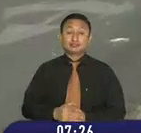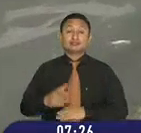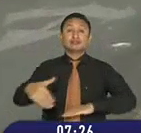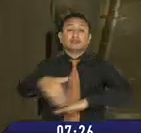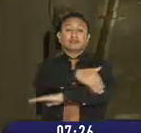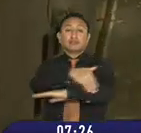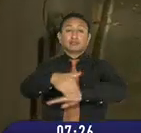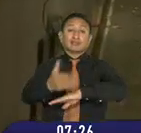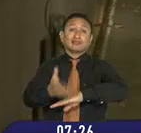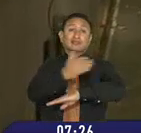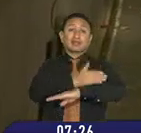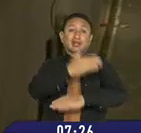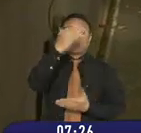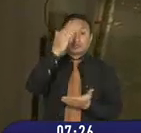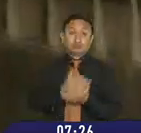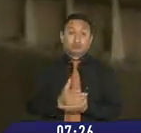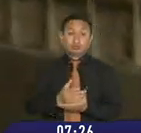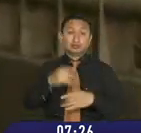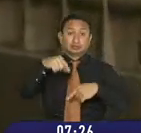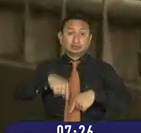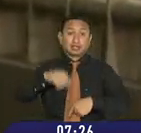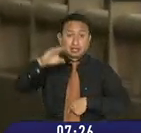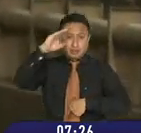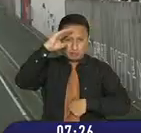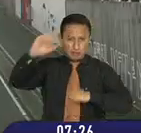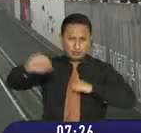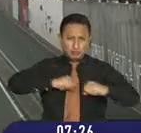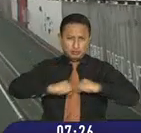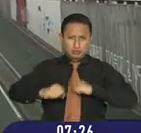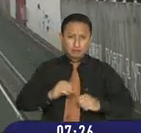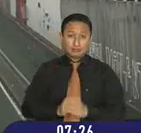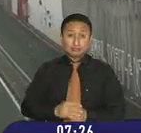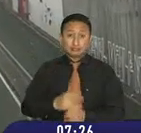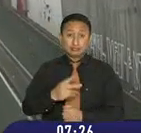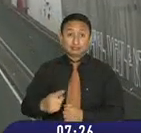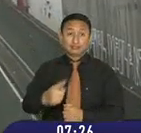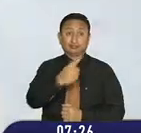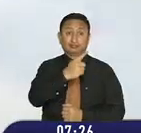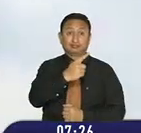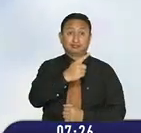días permanecieron con cierre pese a los esfuerzos de la policía, se miraban así.